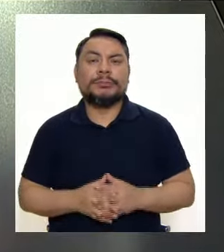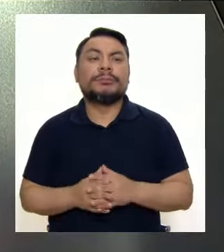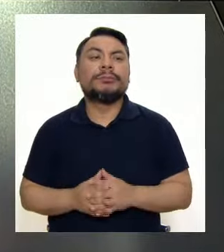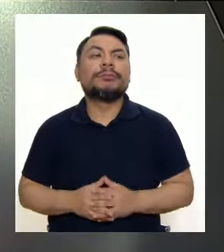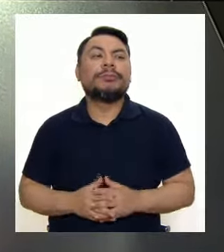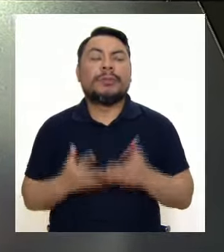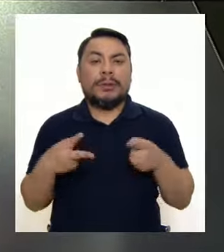amigos a una pausa con